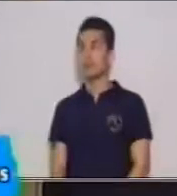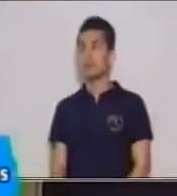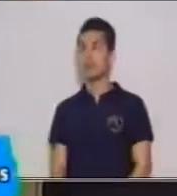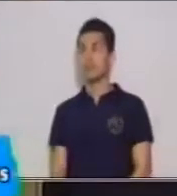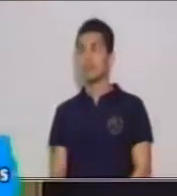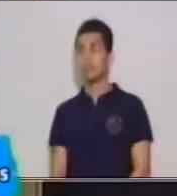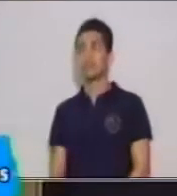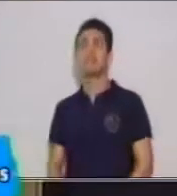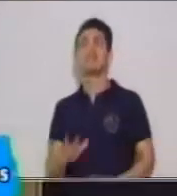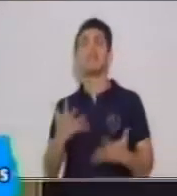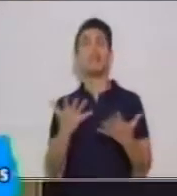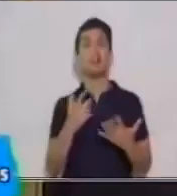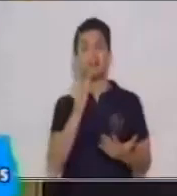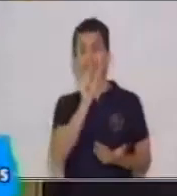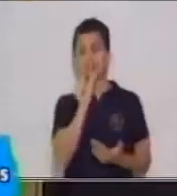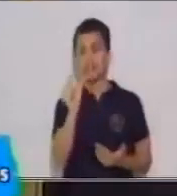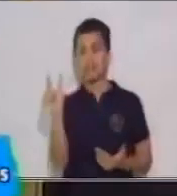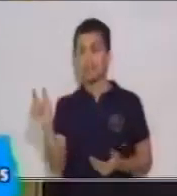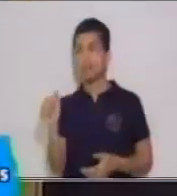¿Qué sílaba será?